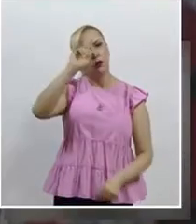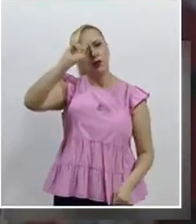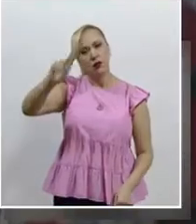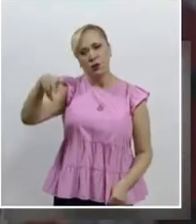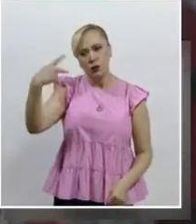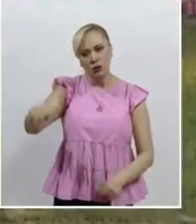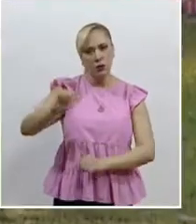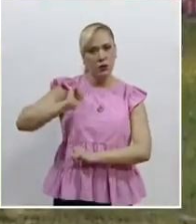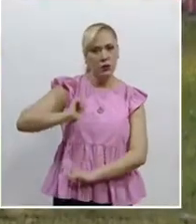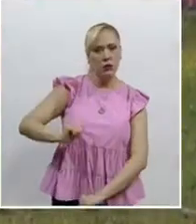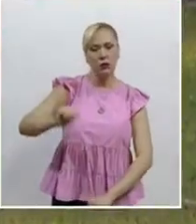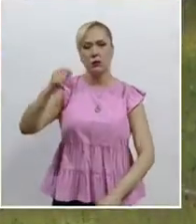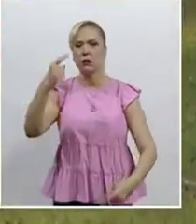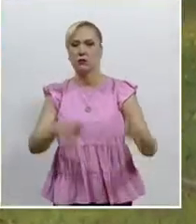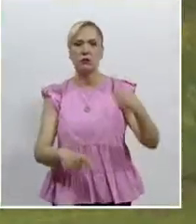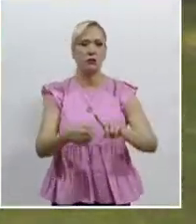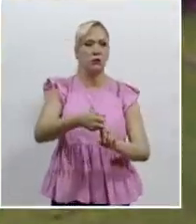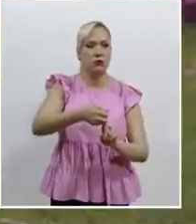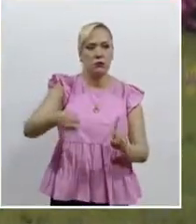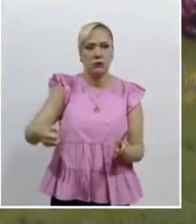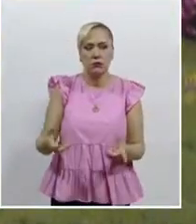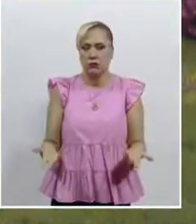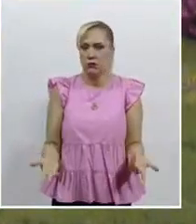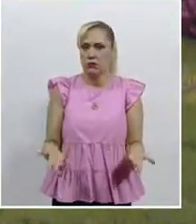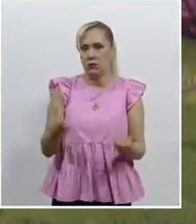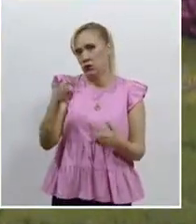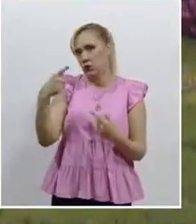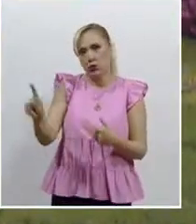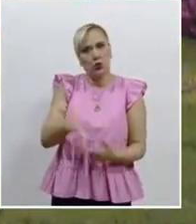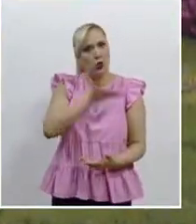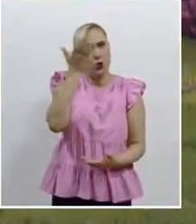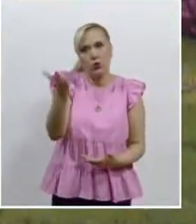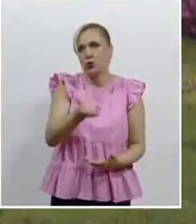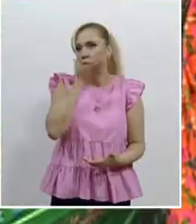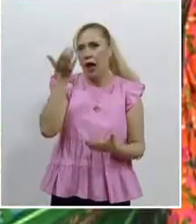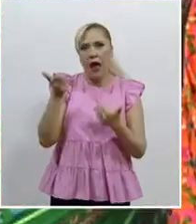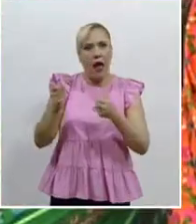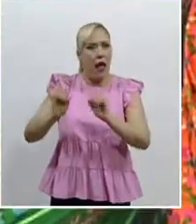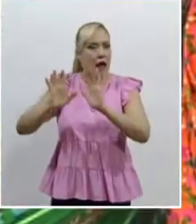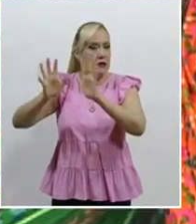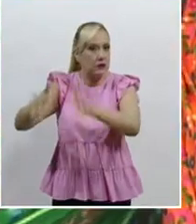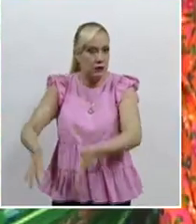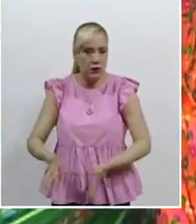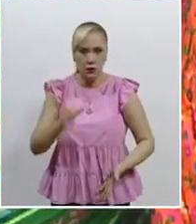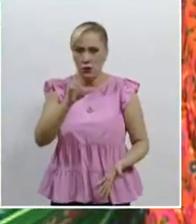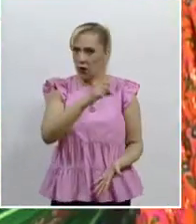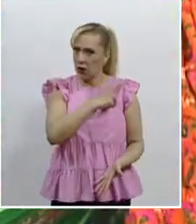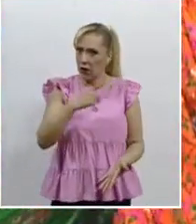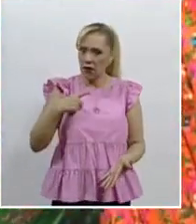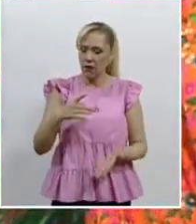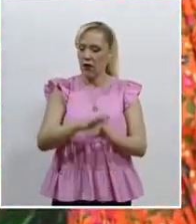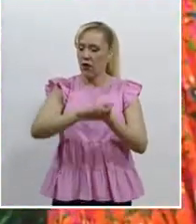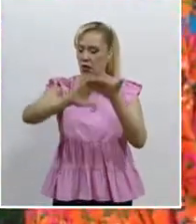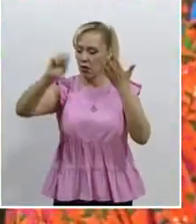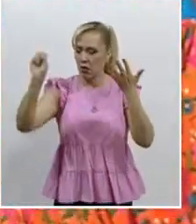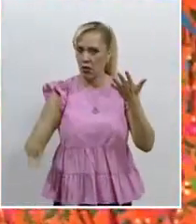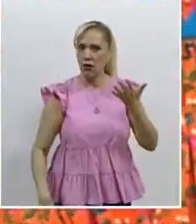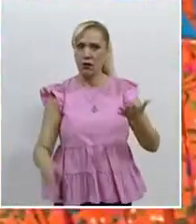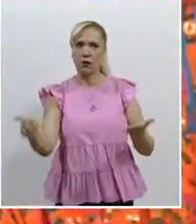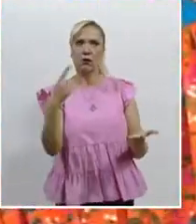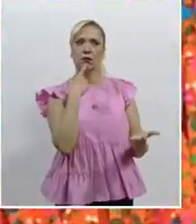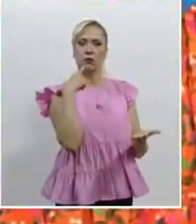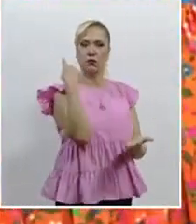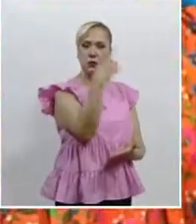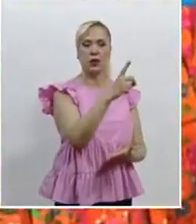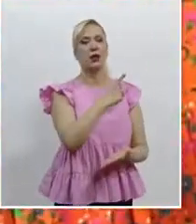autoridad del barrio, pues el mecanismo de elección desatendió las prácticas tradicionales de la comunidad, no debió sobreseer la demanda, por lo que ordenó